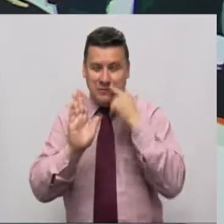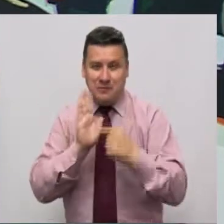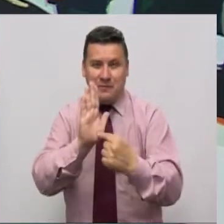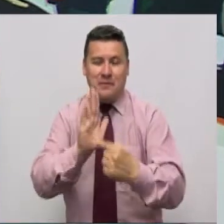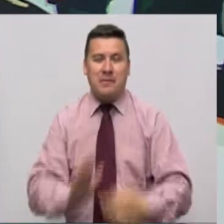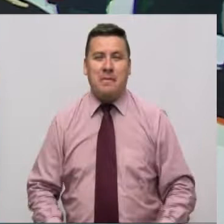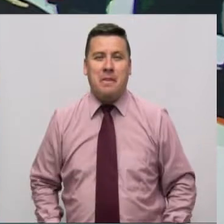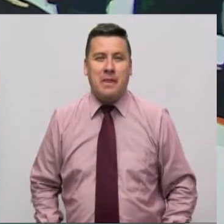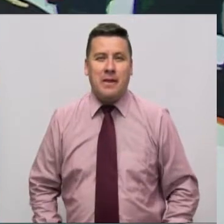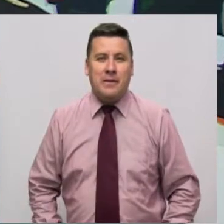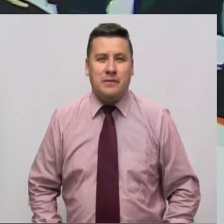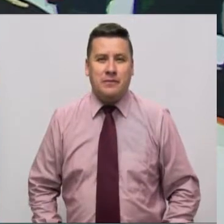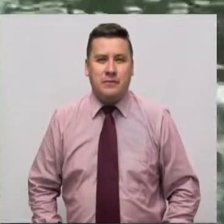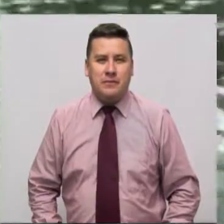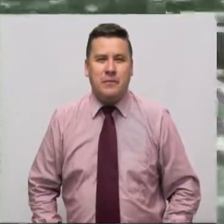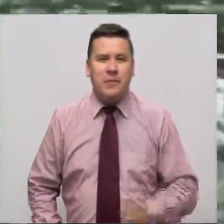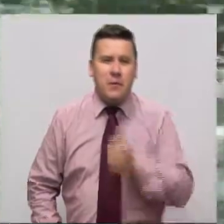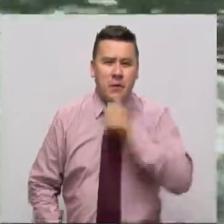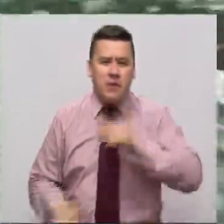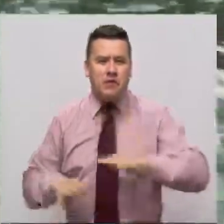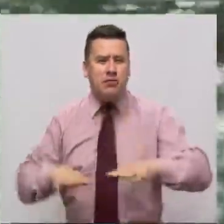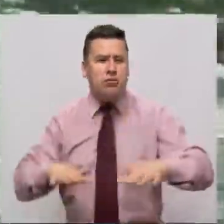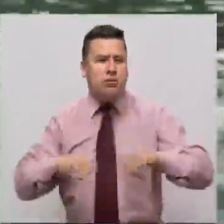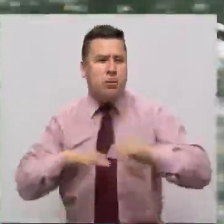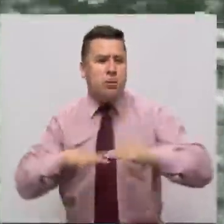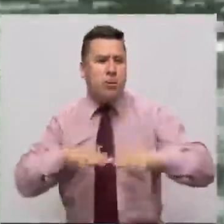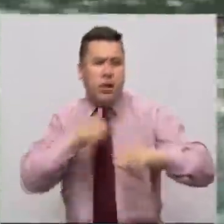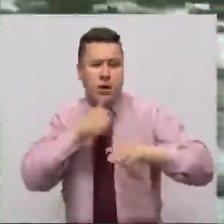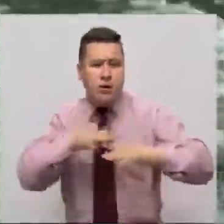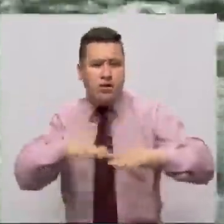con nuestro clip informativo.